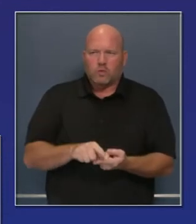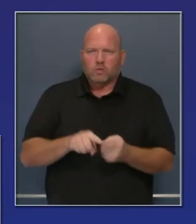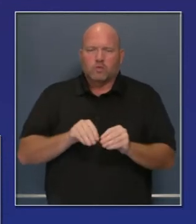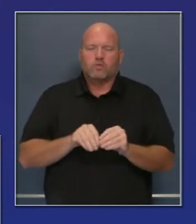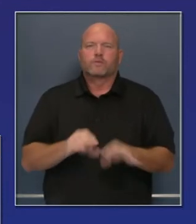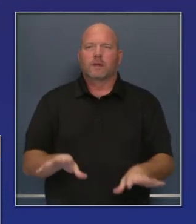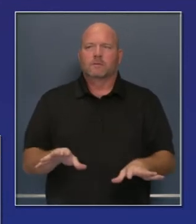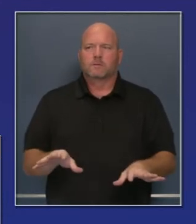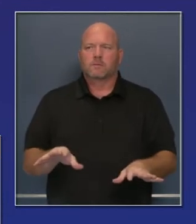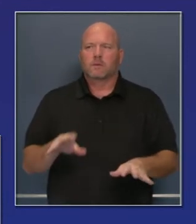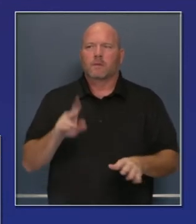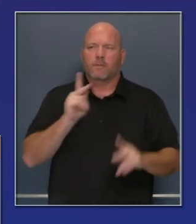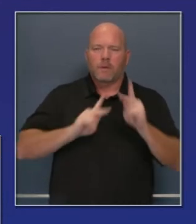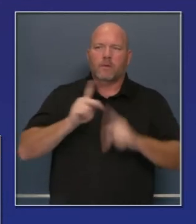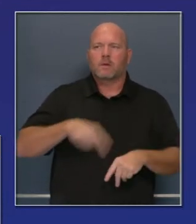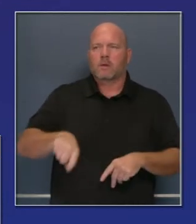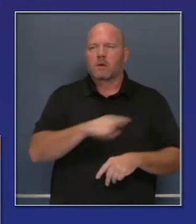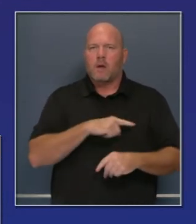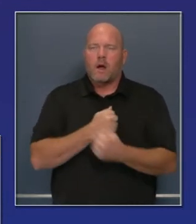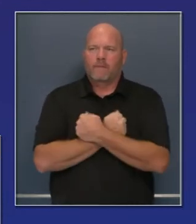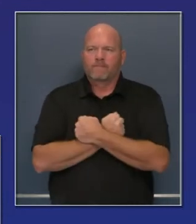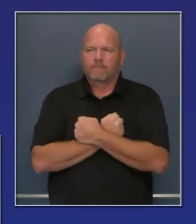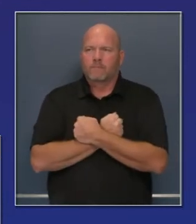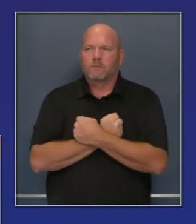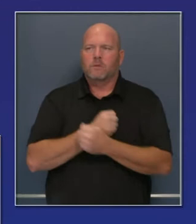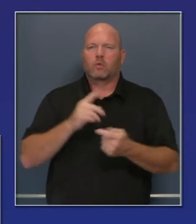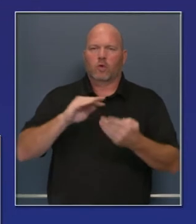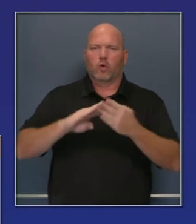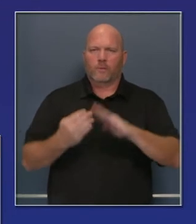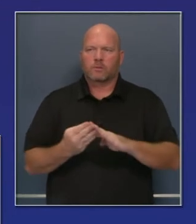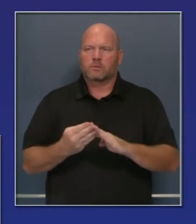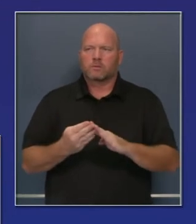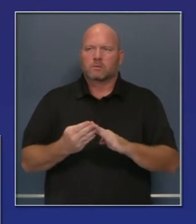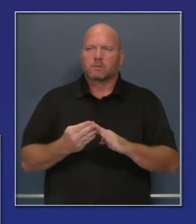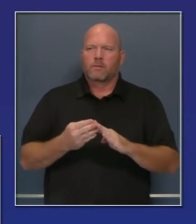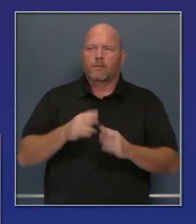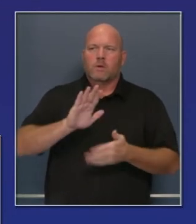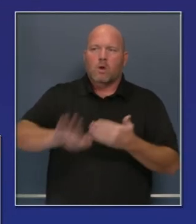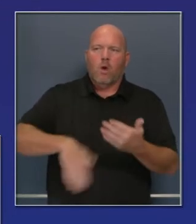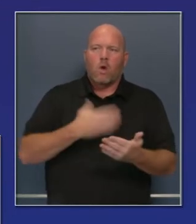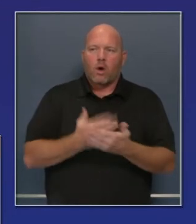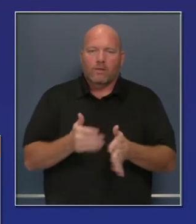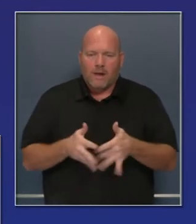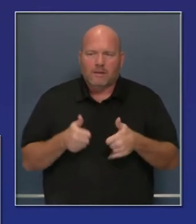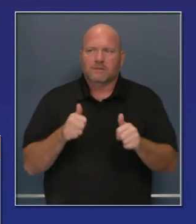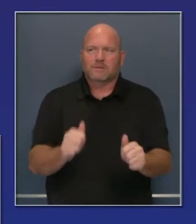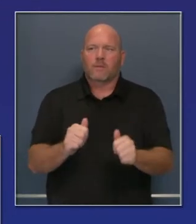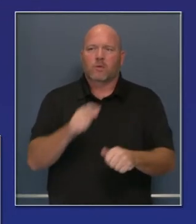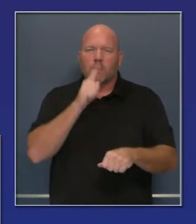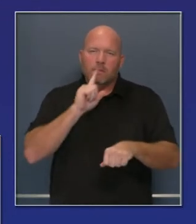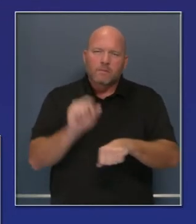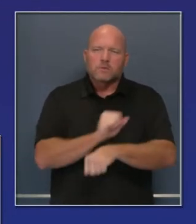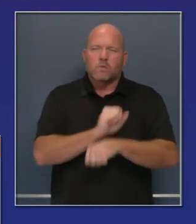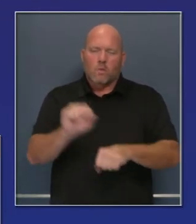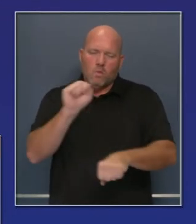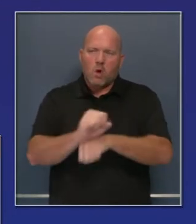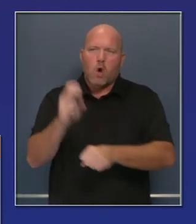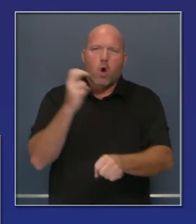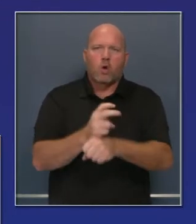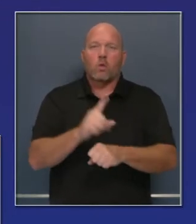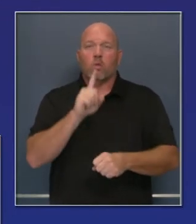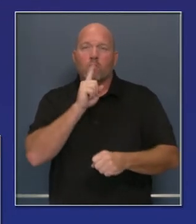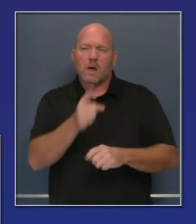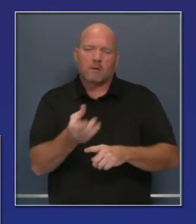la gente que aman y en la comunidad. Así que todos estos esfuerzos están siendo acelerados, estos esfuerzos están